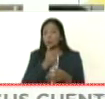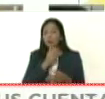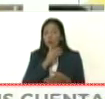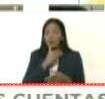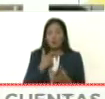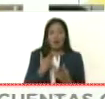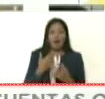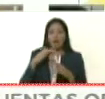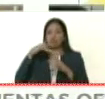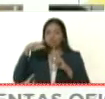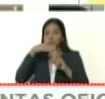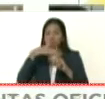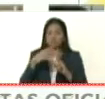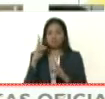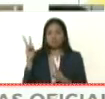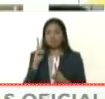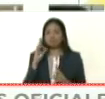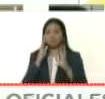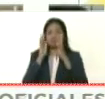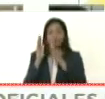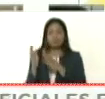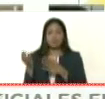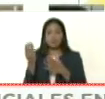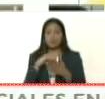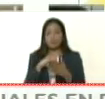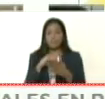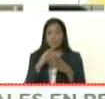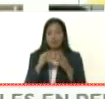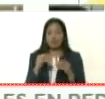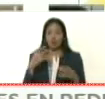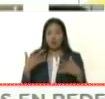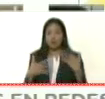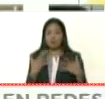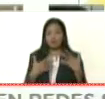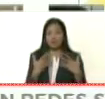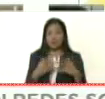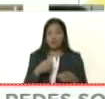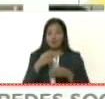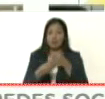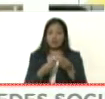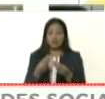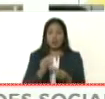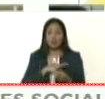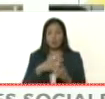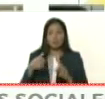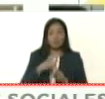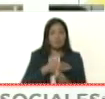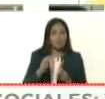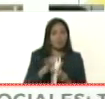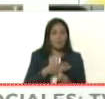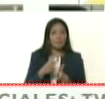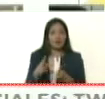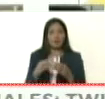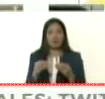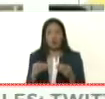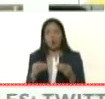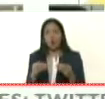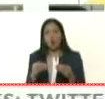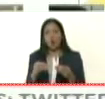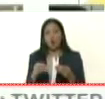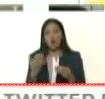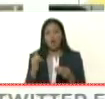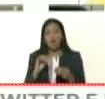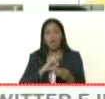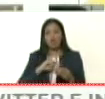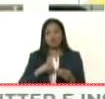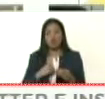Venezuela para organizar todas las actividades que hacían de agresión en la frontera entre Cúcuta y